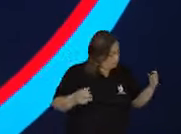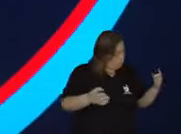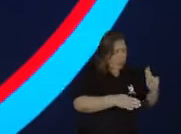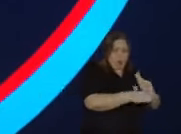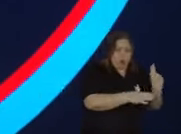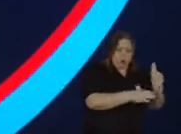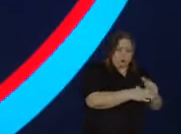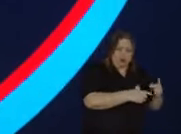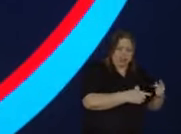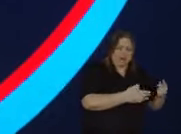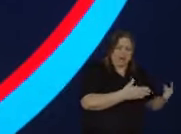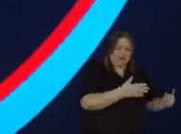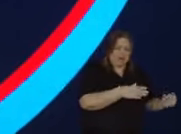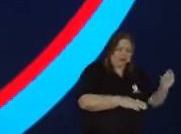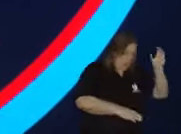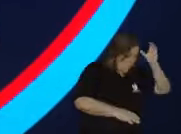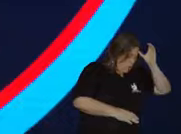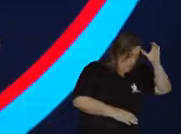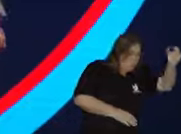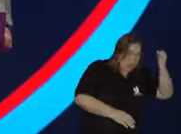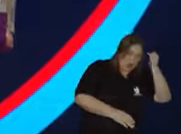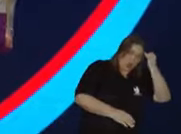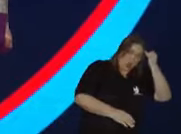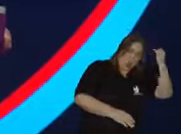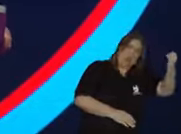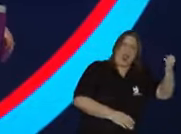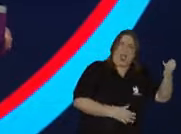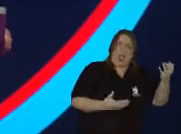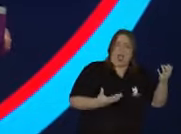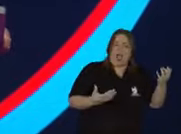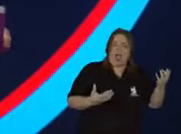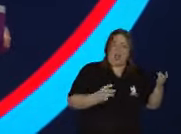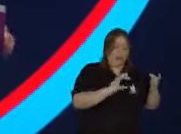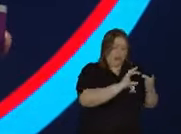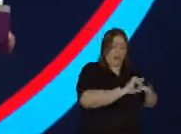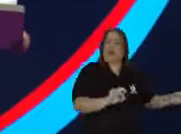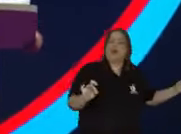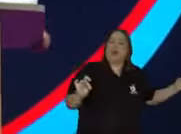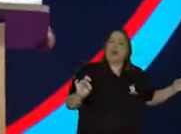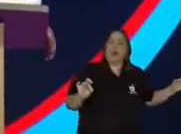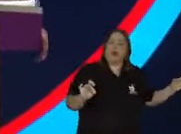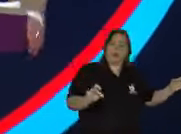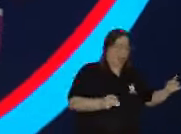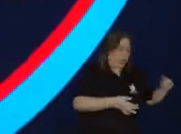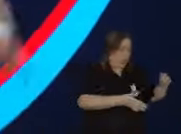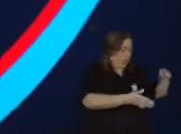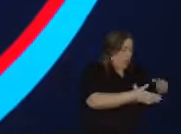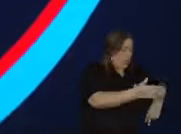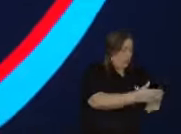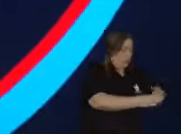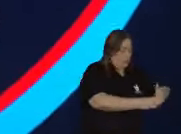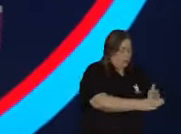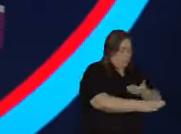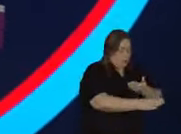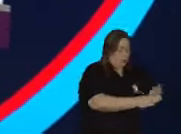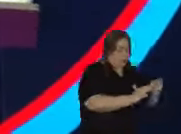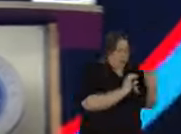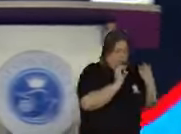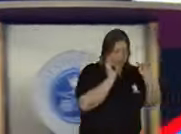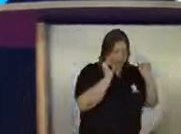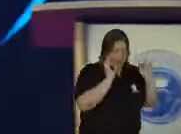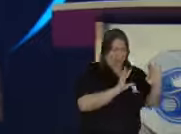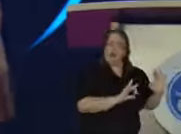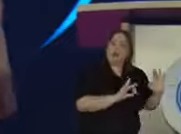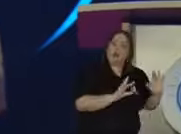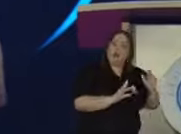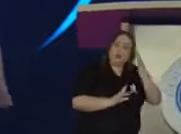con conceptos, ideas, sofismas, letras de música. Por eso es tan importante cuando las letras